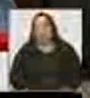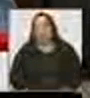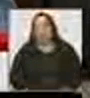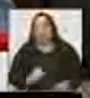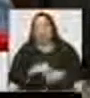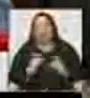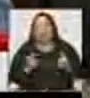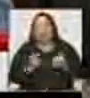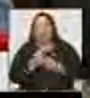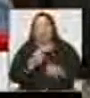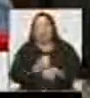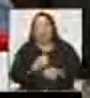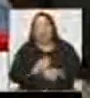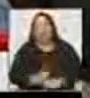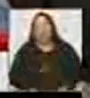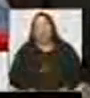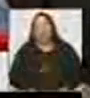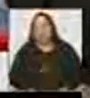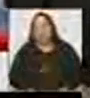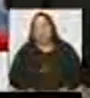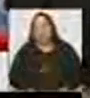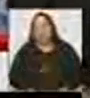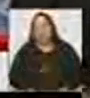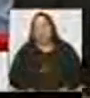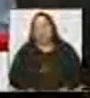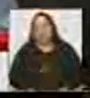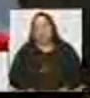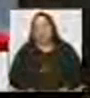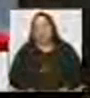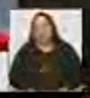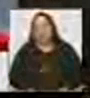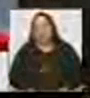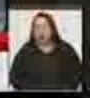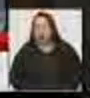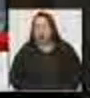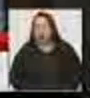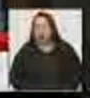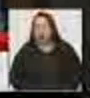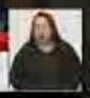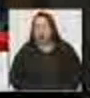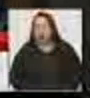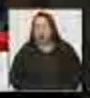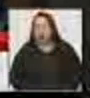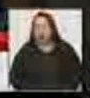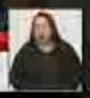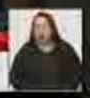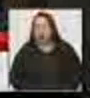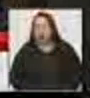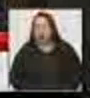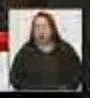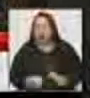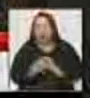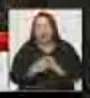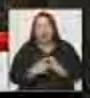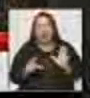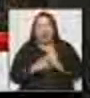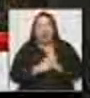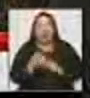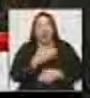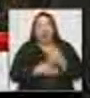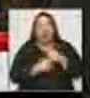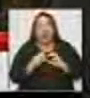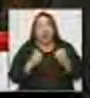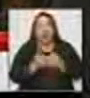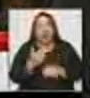en la Comisión de Trabajo se ha aprobado un dictamen para insistir en la ley anterior